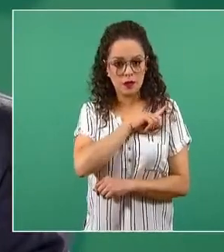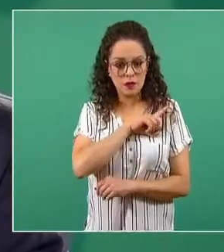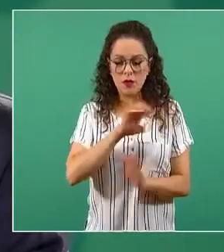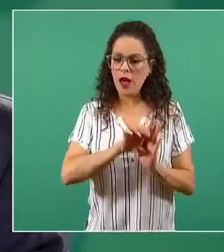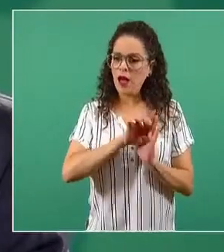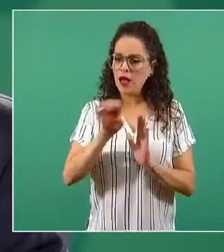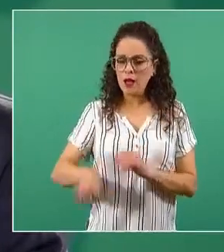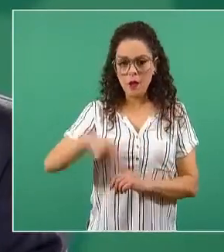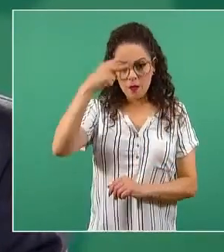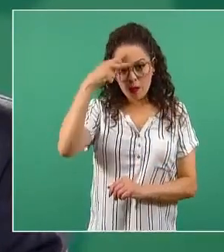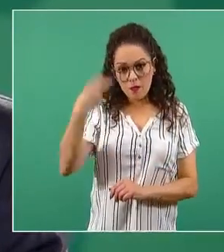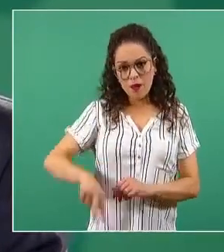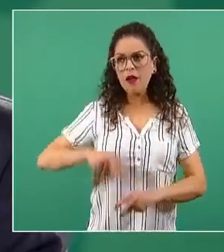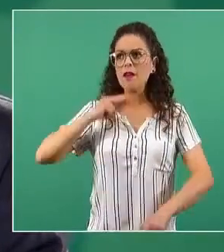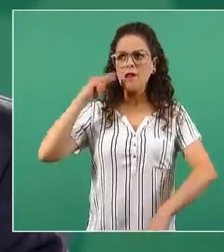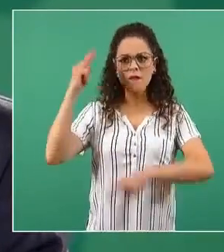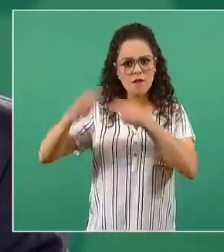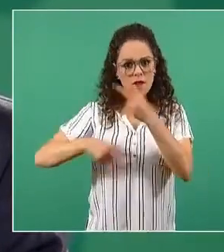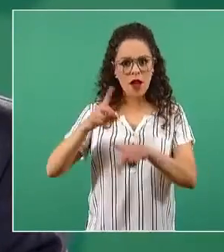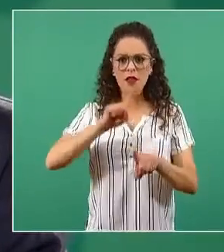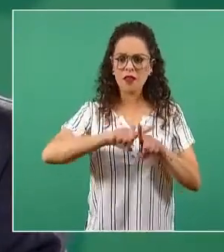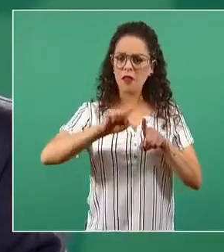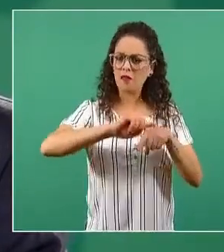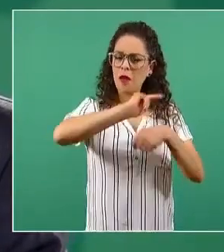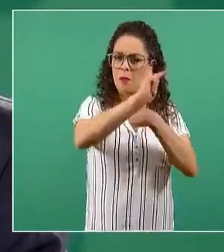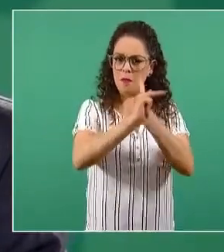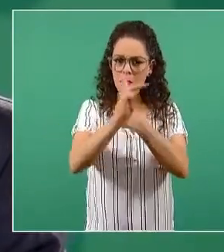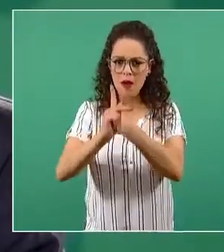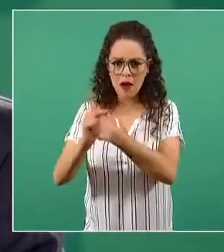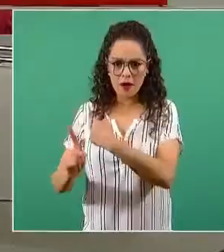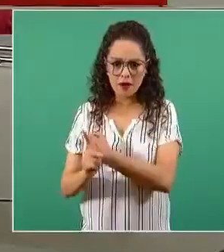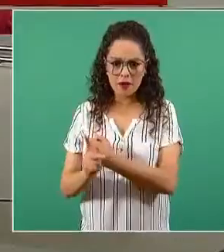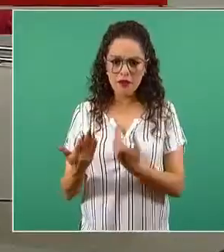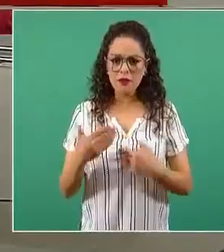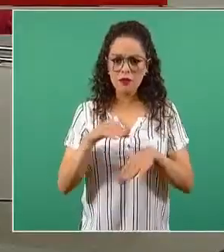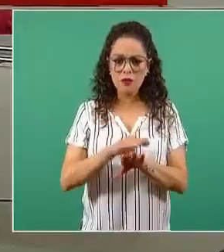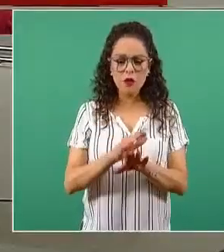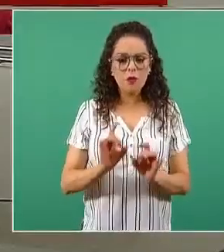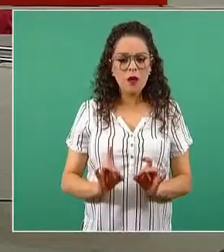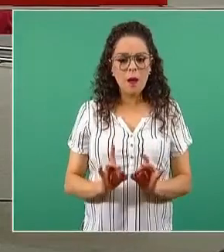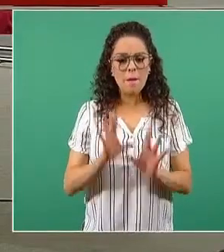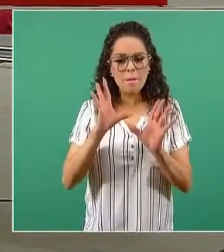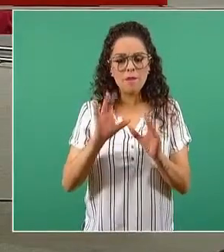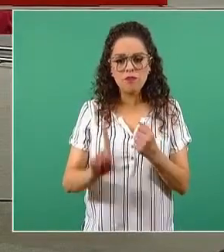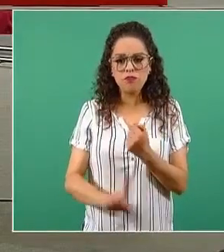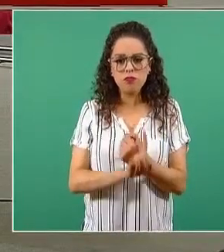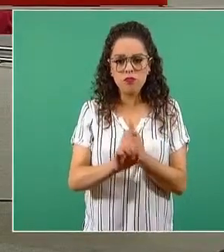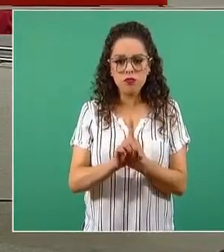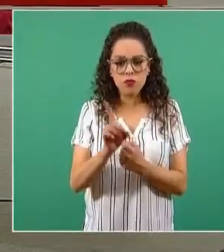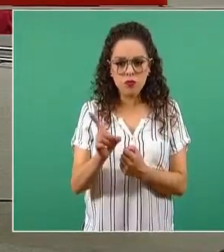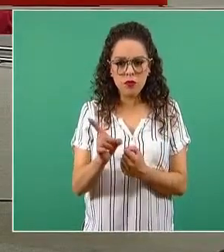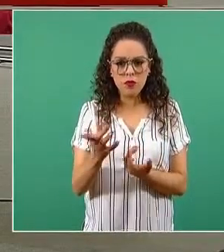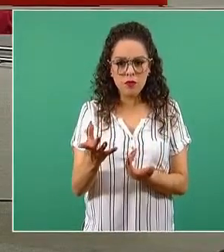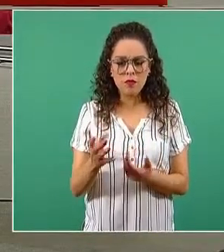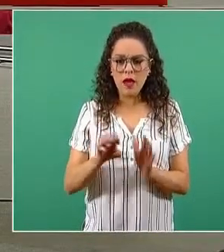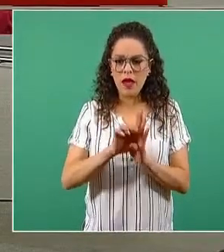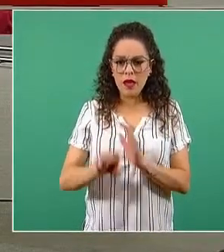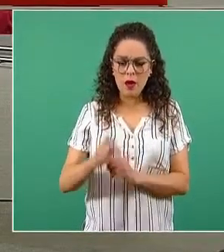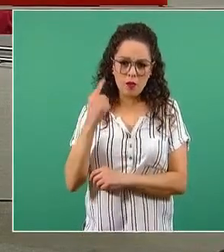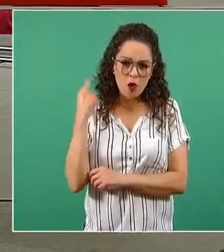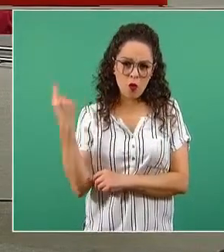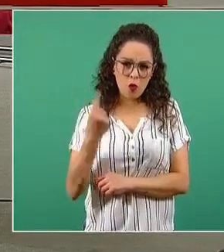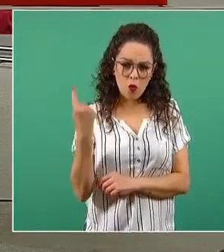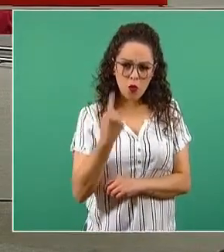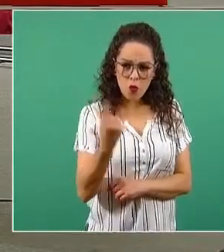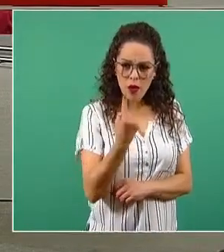ha asistido a varios países en su respuesta ante desastres o ante huracanes. Y no